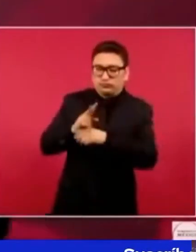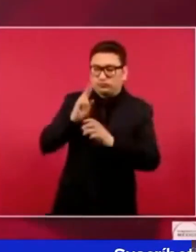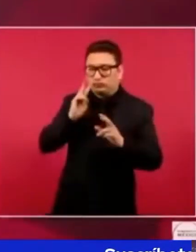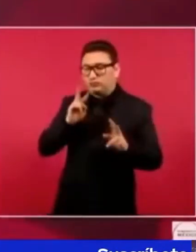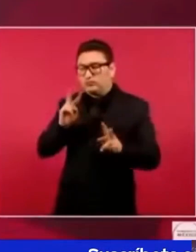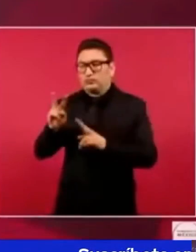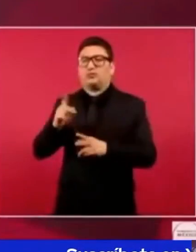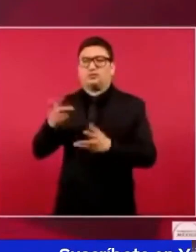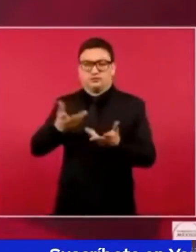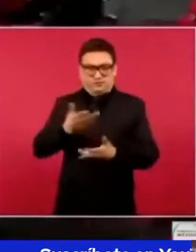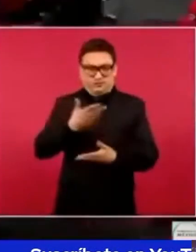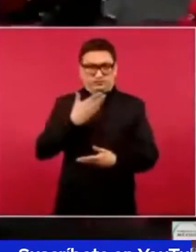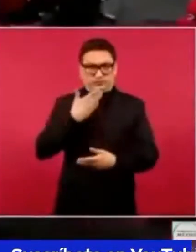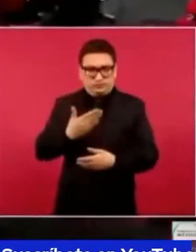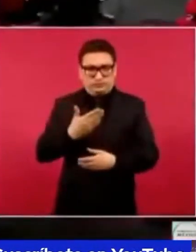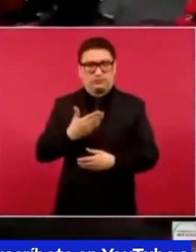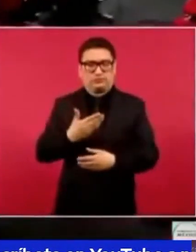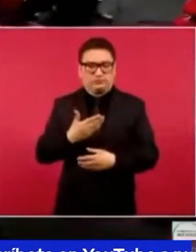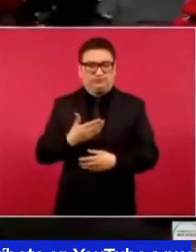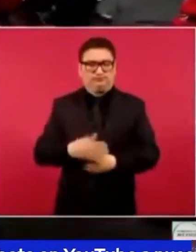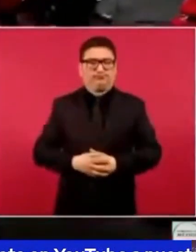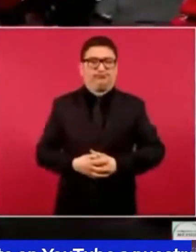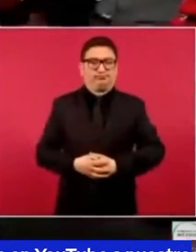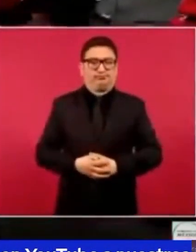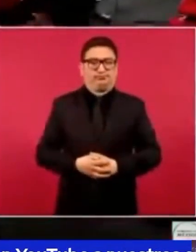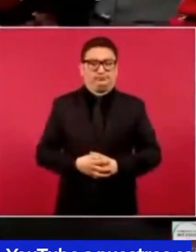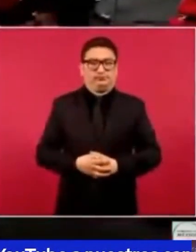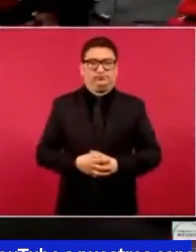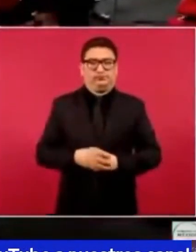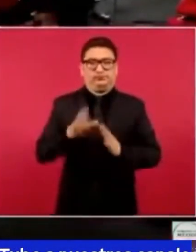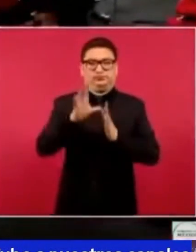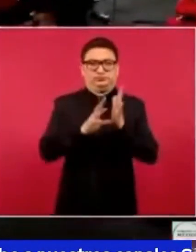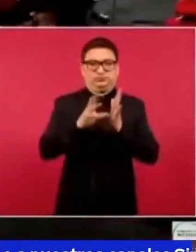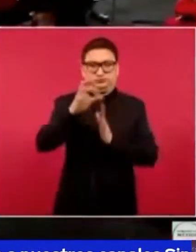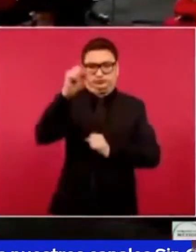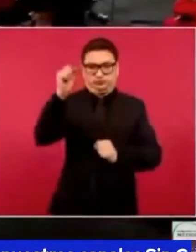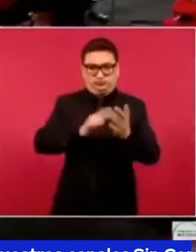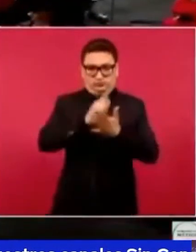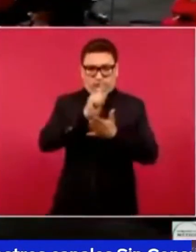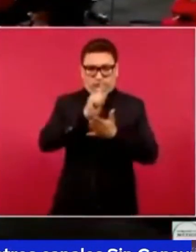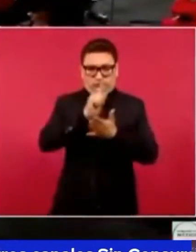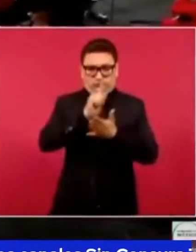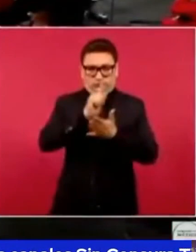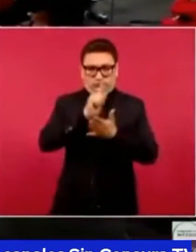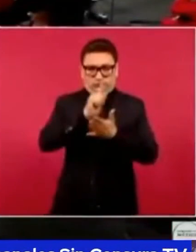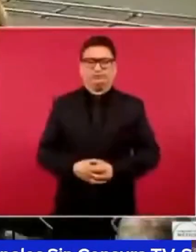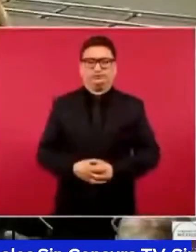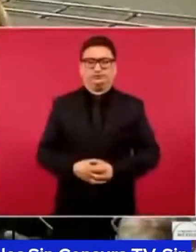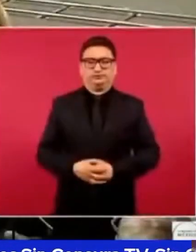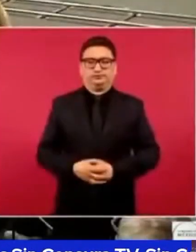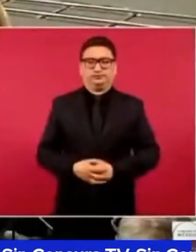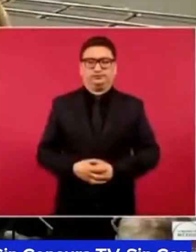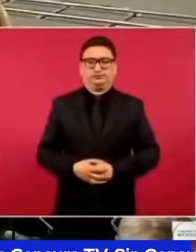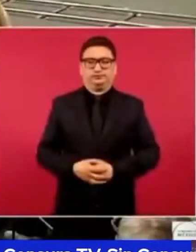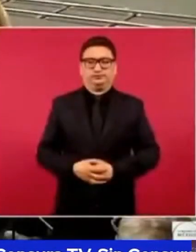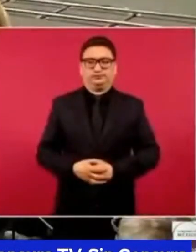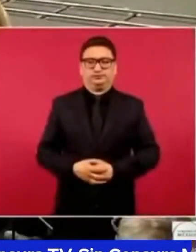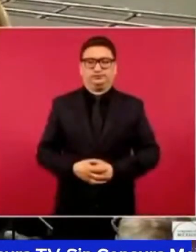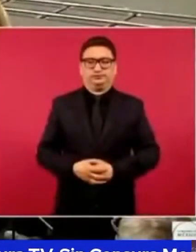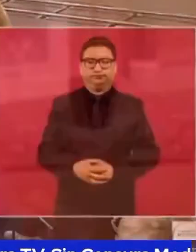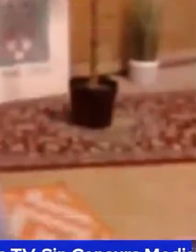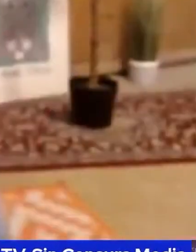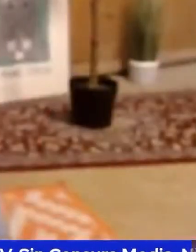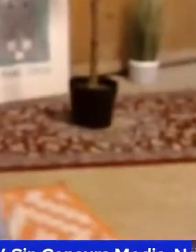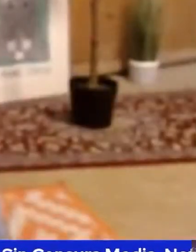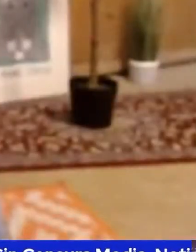actuar de conformidad con la Constitución y las leyes. Ok, presidente. Pues ahí lo